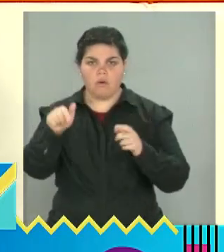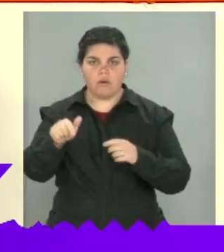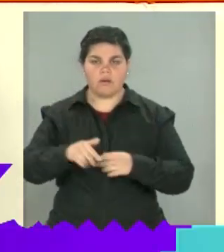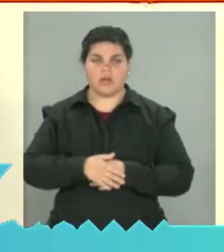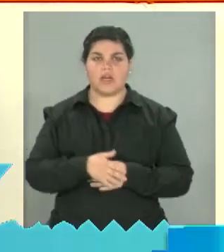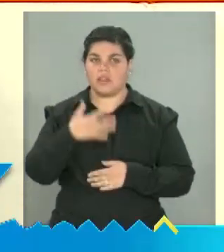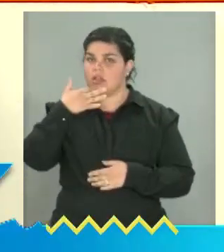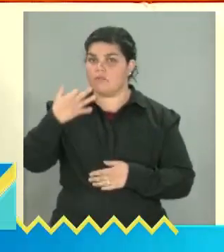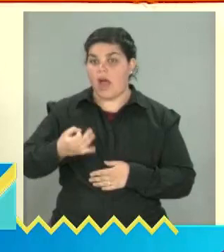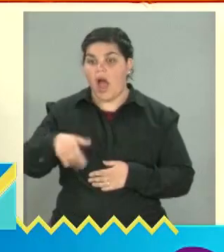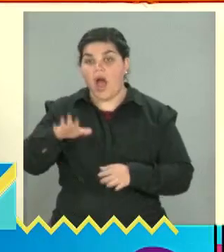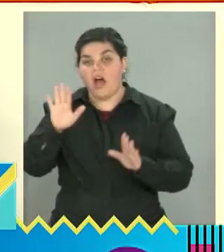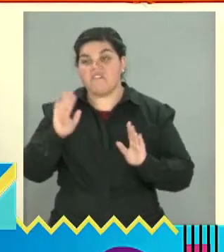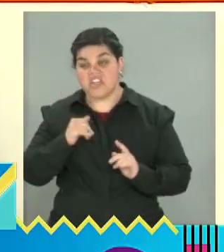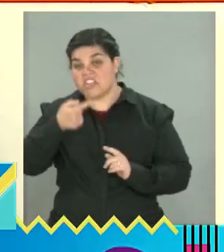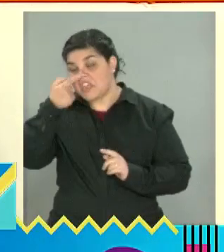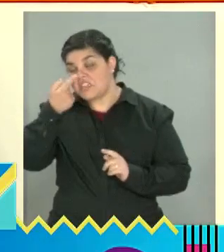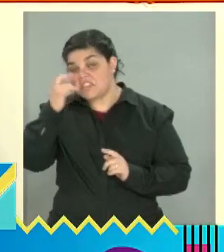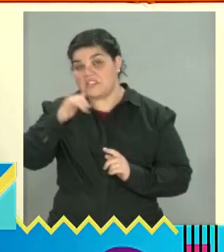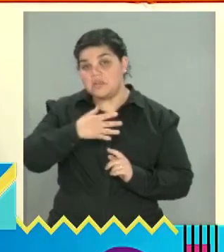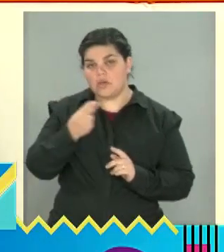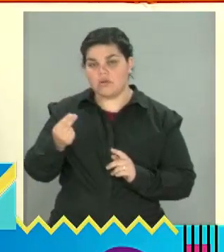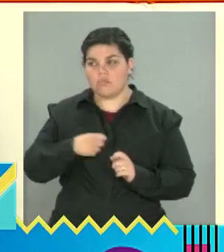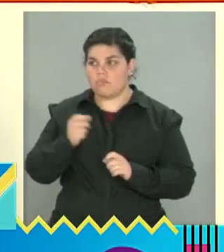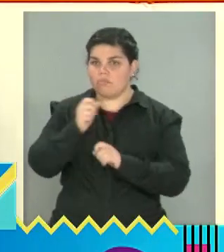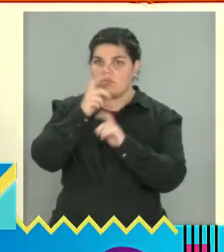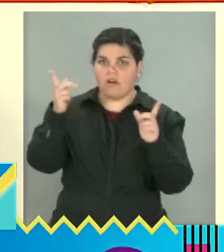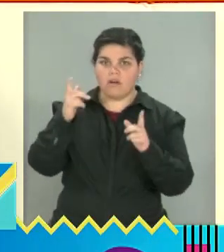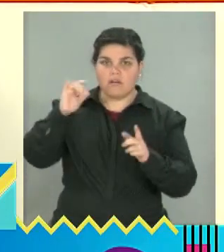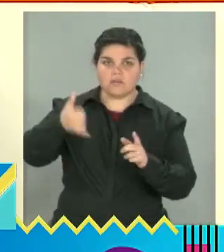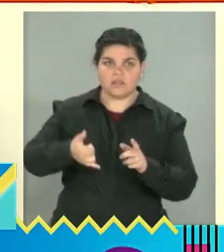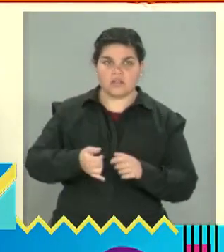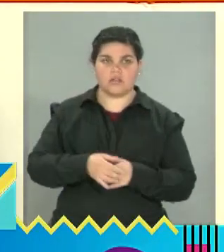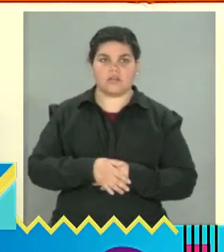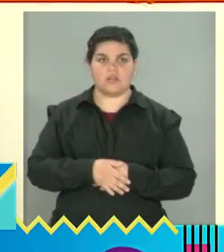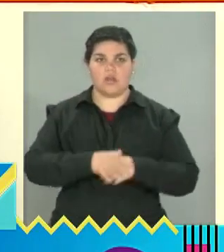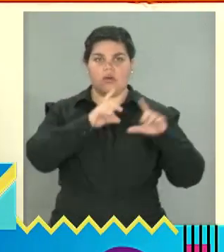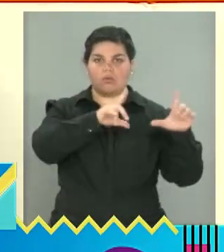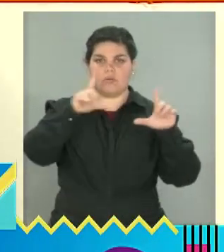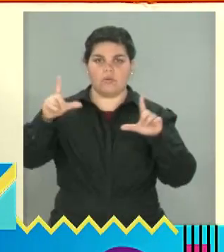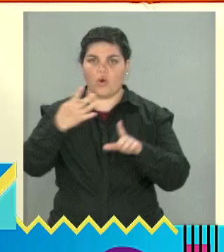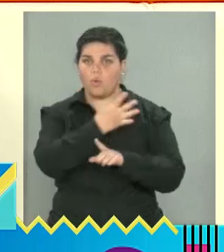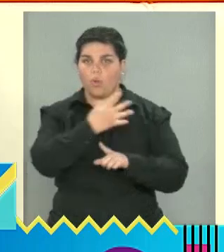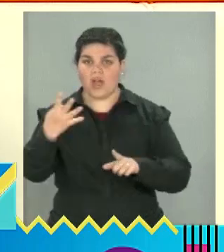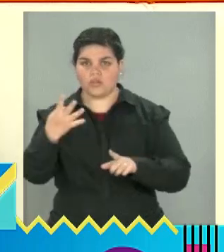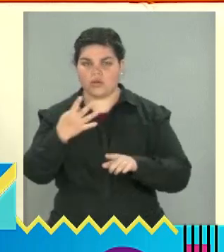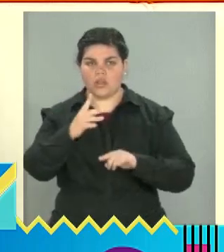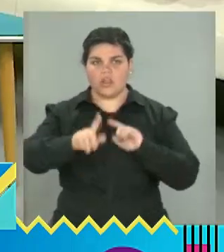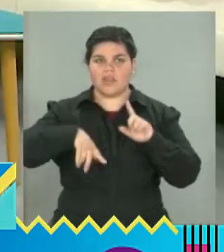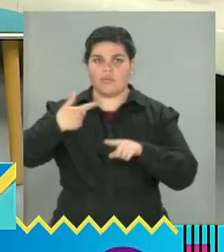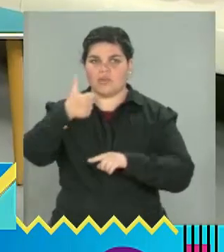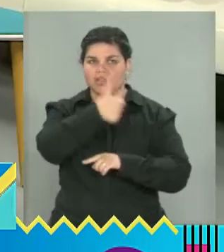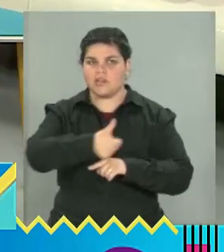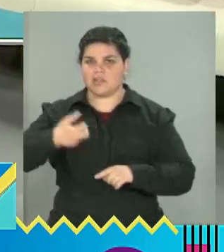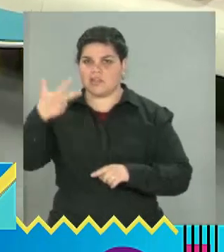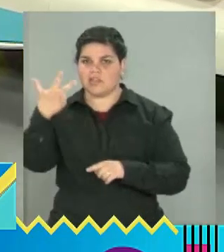ver si se copan y participan los chicos, y realmente se había planificado 4 paneles y terminamos usando 36. Sí, o sea, hay